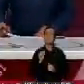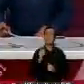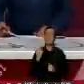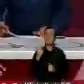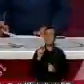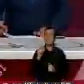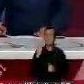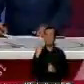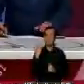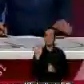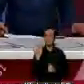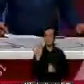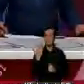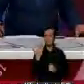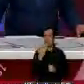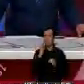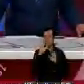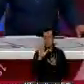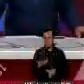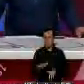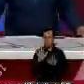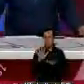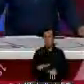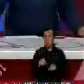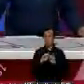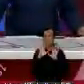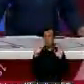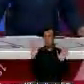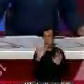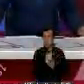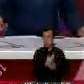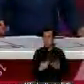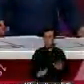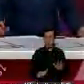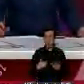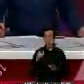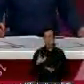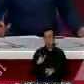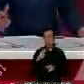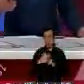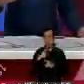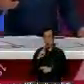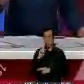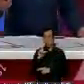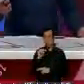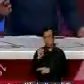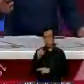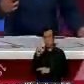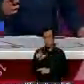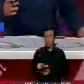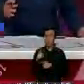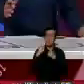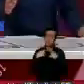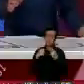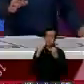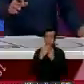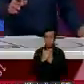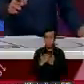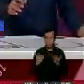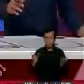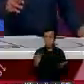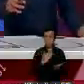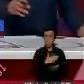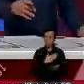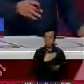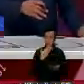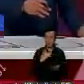poco en cadena nacional al secretario general de Gabinete de la Presidencia, al doctor Juan Sebastián Roldán, quien ha expresado y ha manifestado su